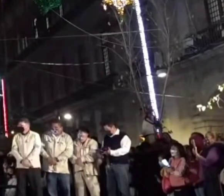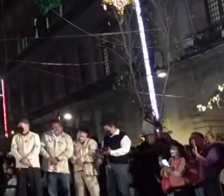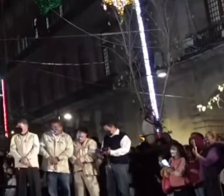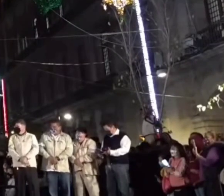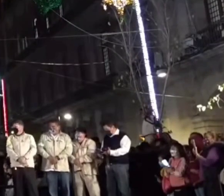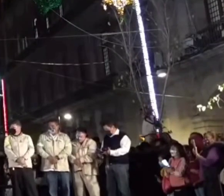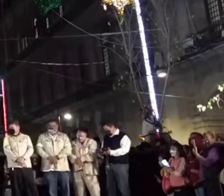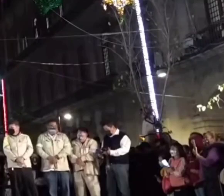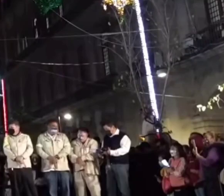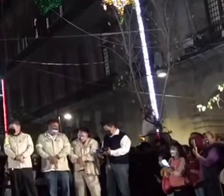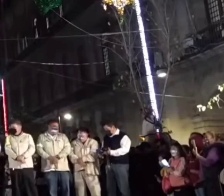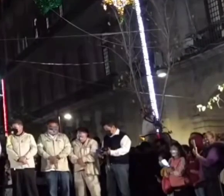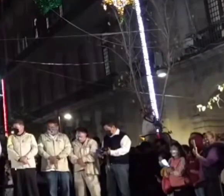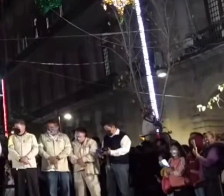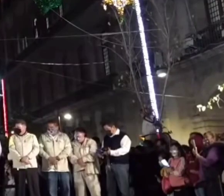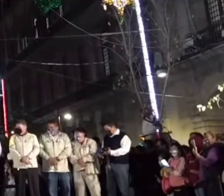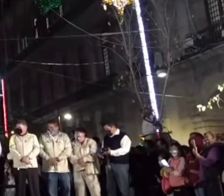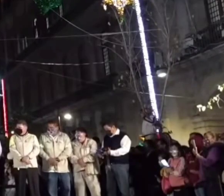Estas